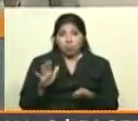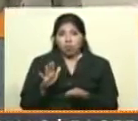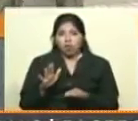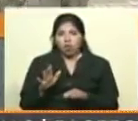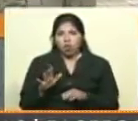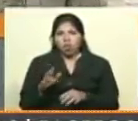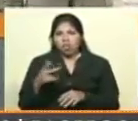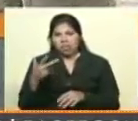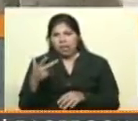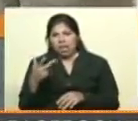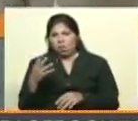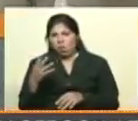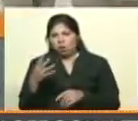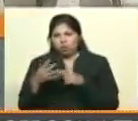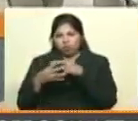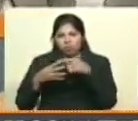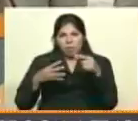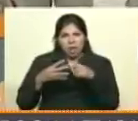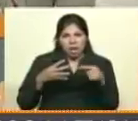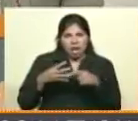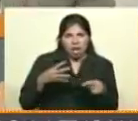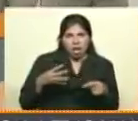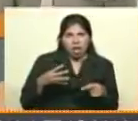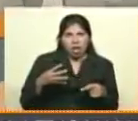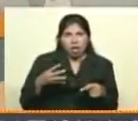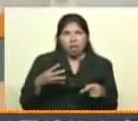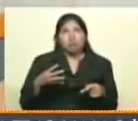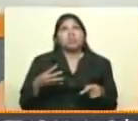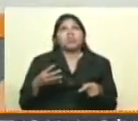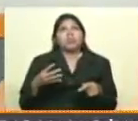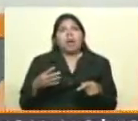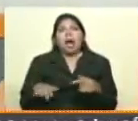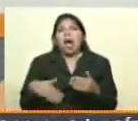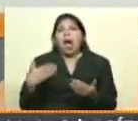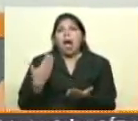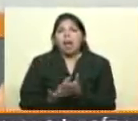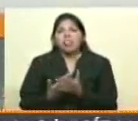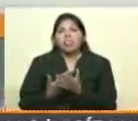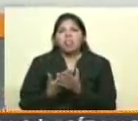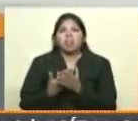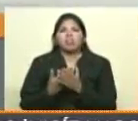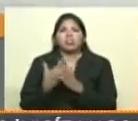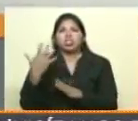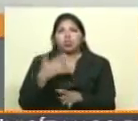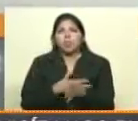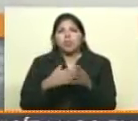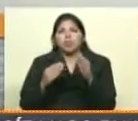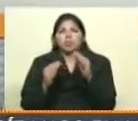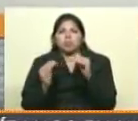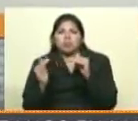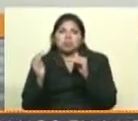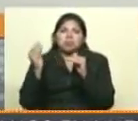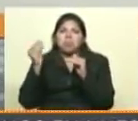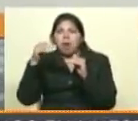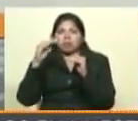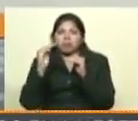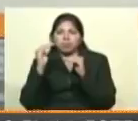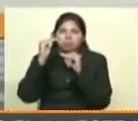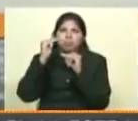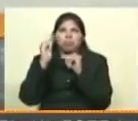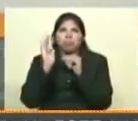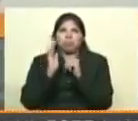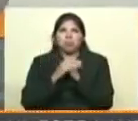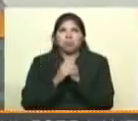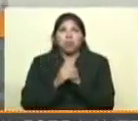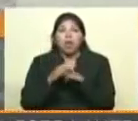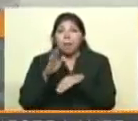unas 3, 4 semanas más, hasta que lleguemos a 5 millones de carnet y un poquito más. ¿Ustedes saben por qué? Porque